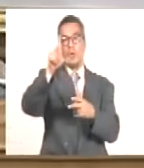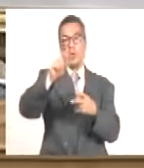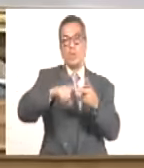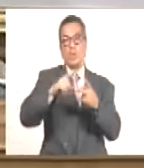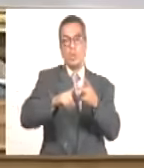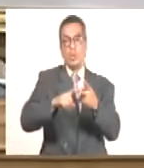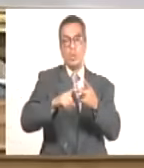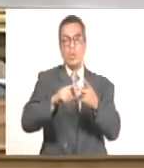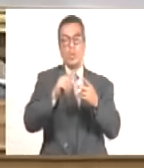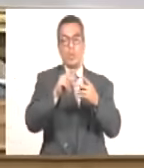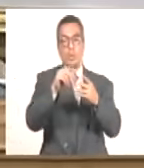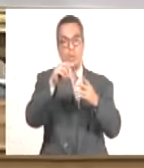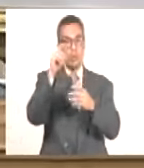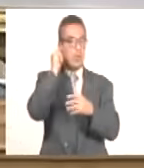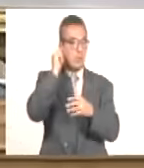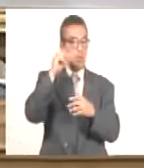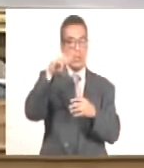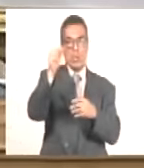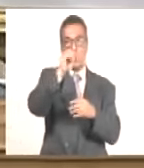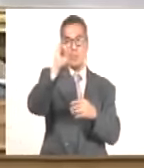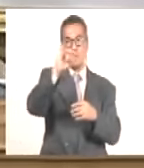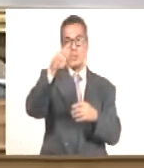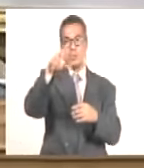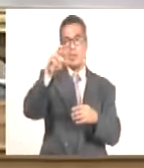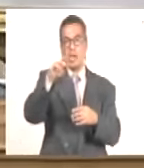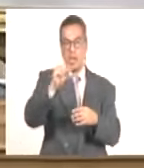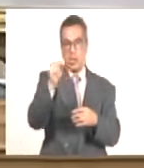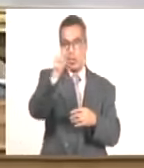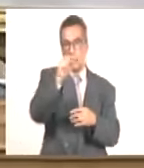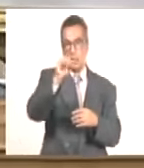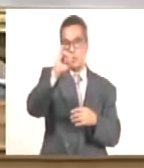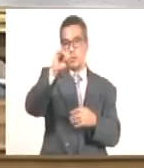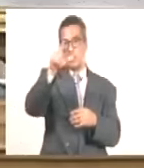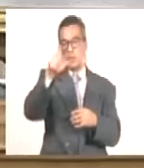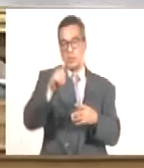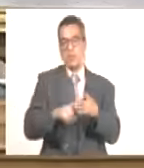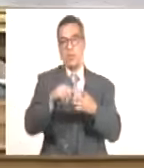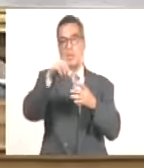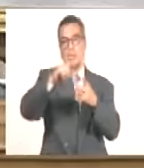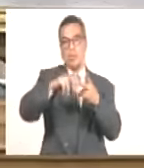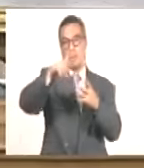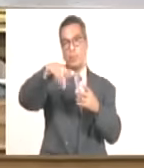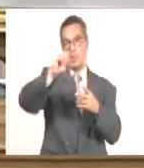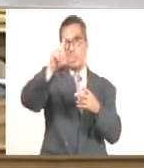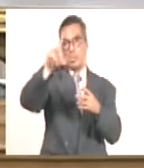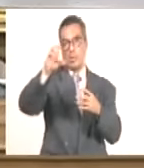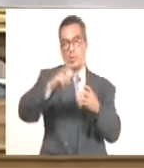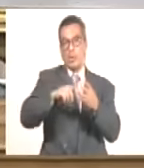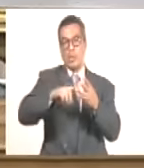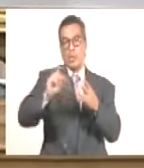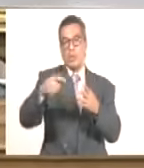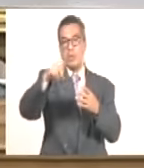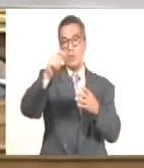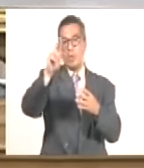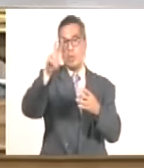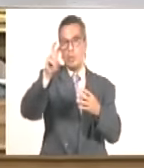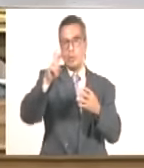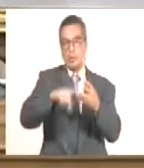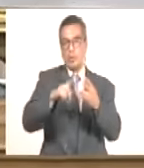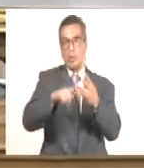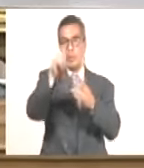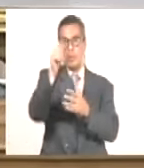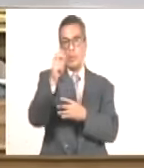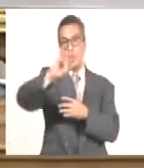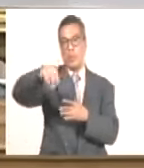Serpa, que la coordina, la diputada Asia Villegas, la diputada Rodbex Apoleo, el diputado Gustavo Navas, el diputado